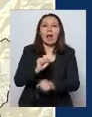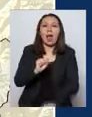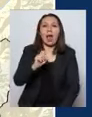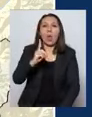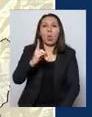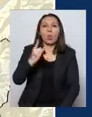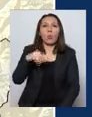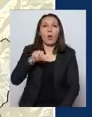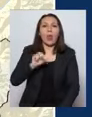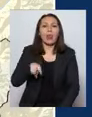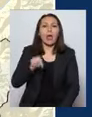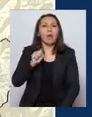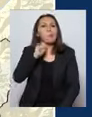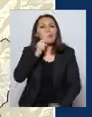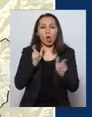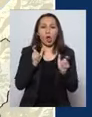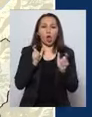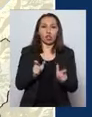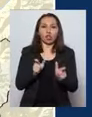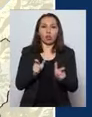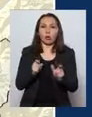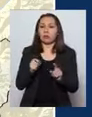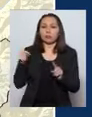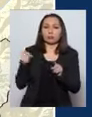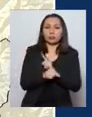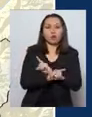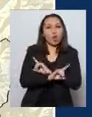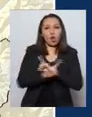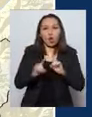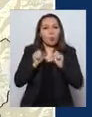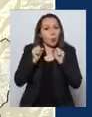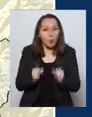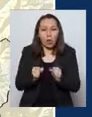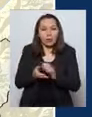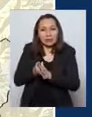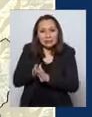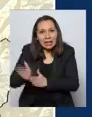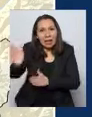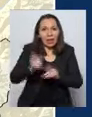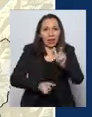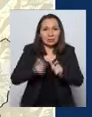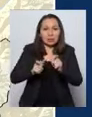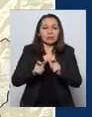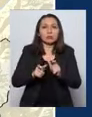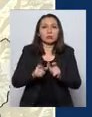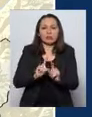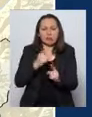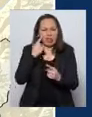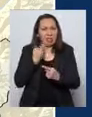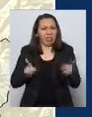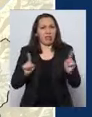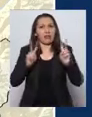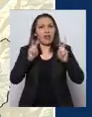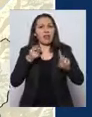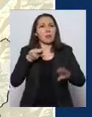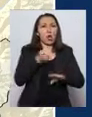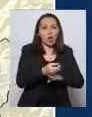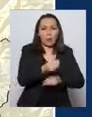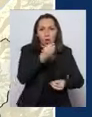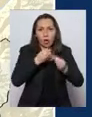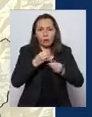sanitaria para positivamente limitar aquellas salidas que no tienen que ver con la provisión de